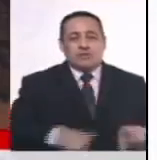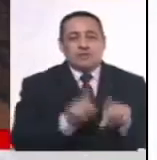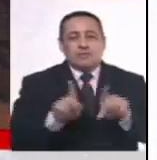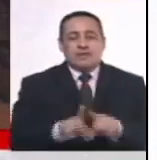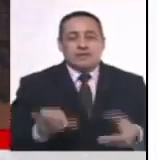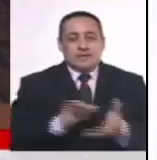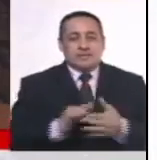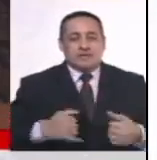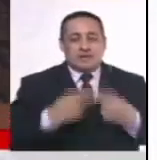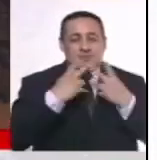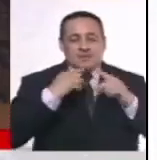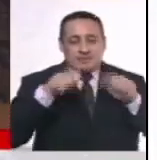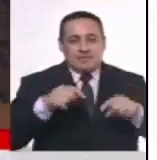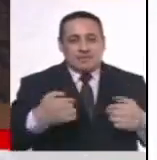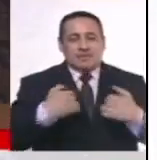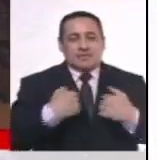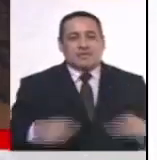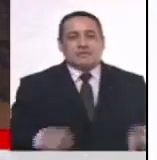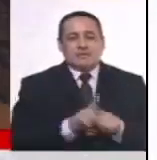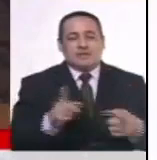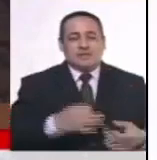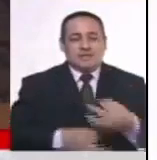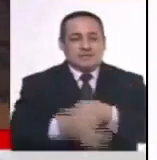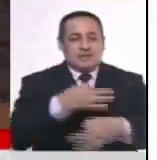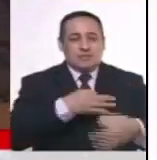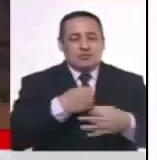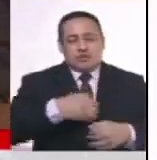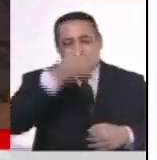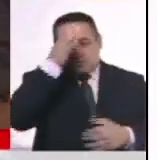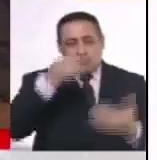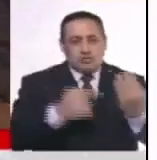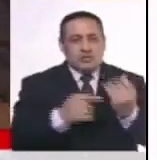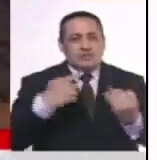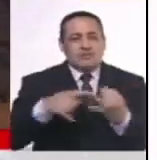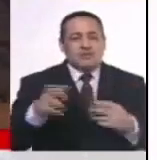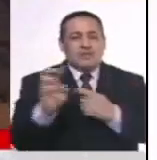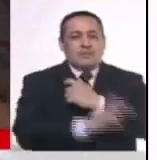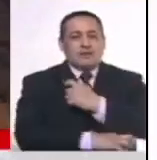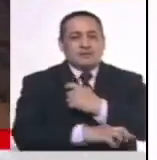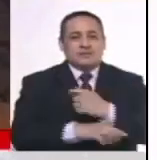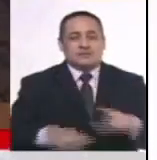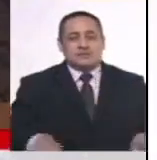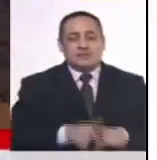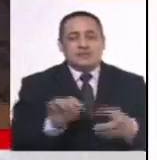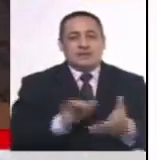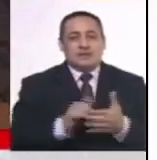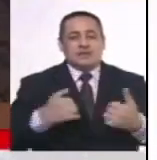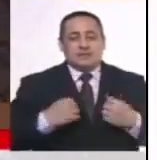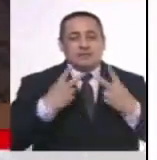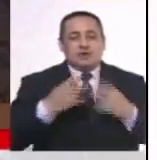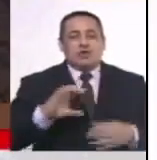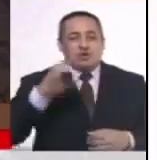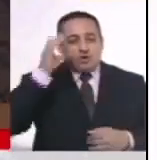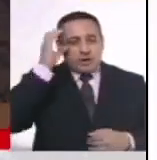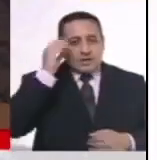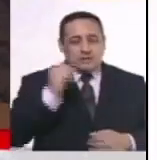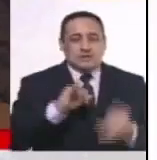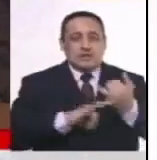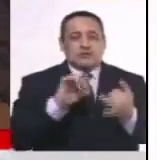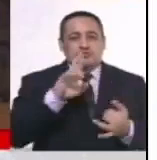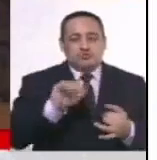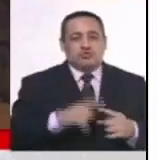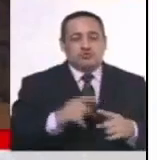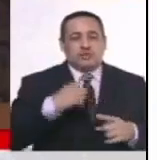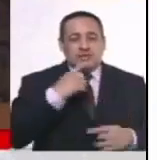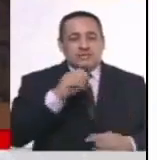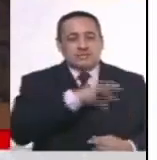como debemos tener también transferencia tecnológica de países desarrollados como Corea del Sur, China,